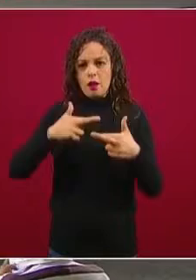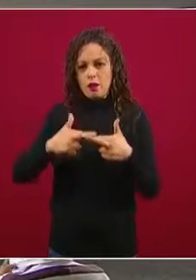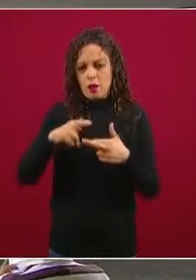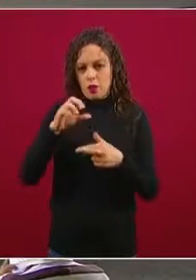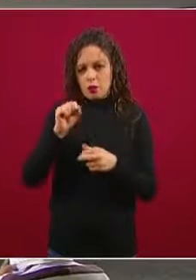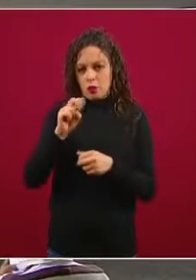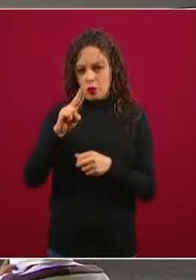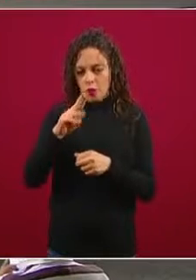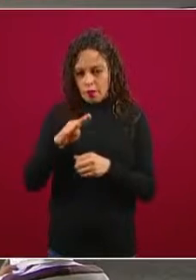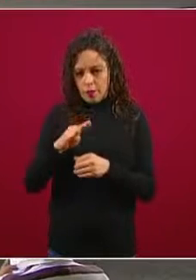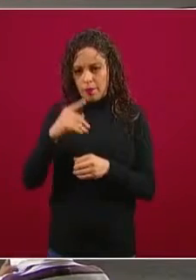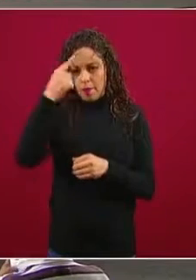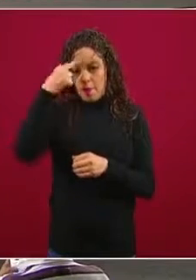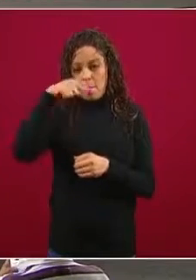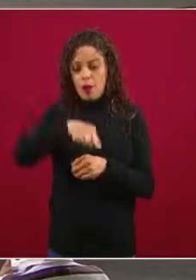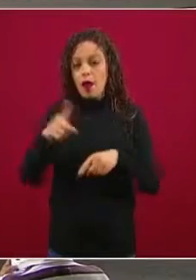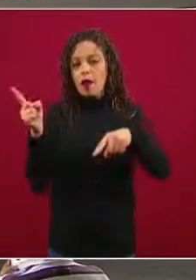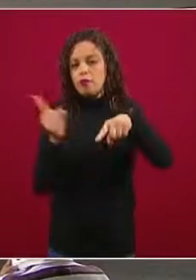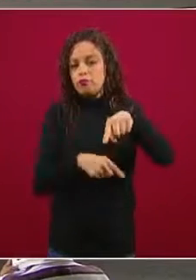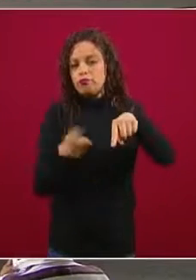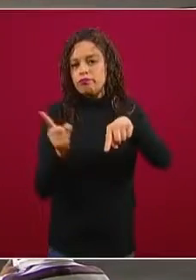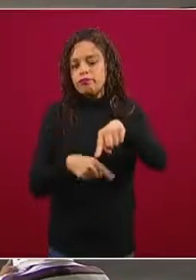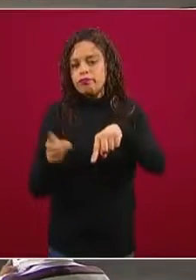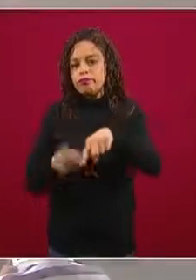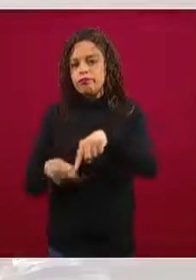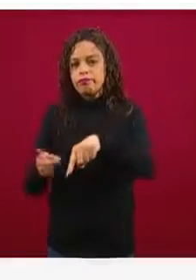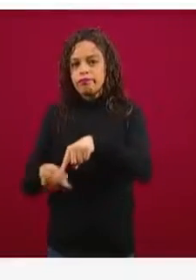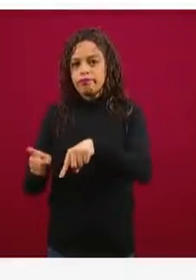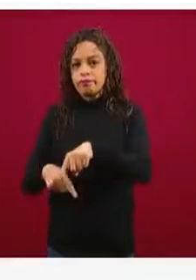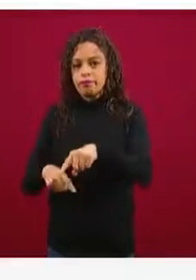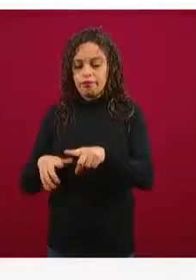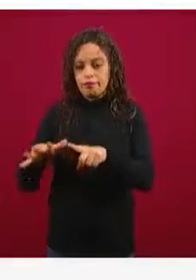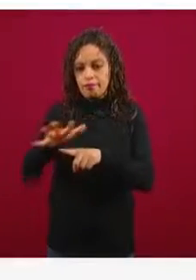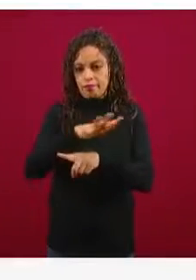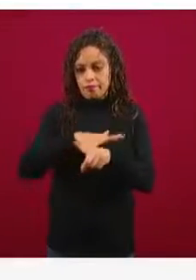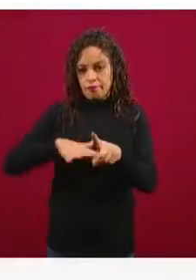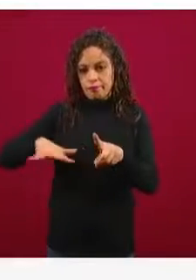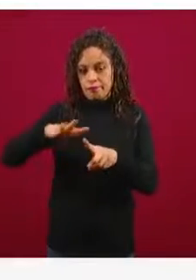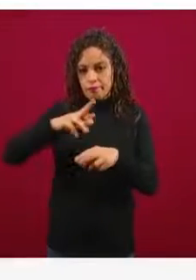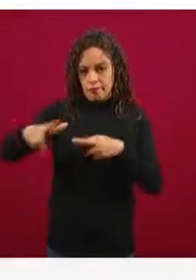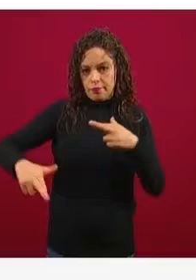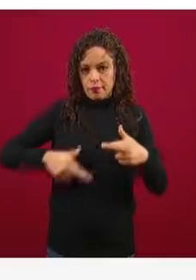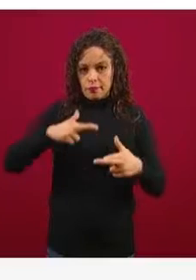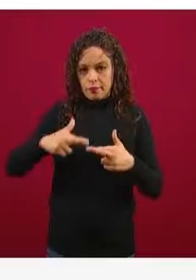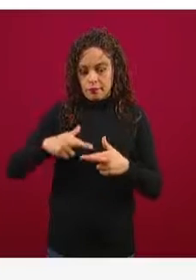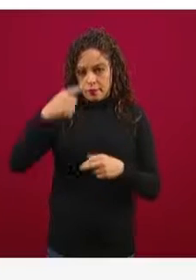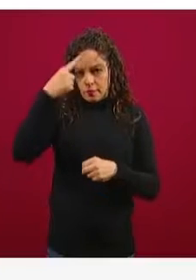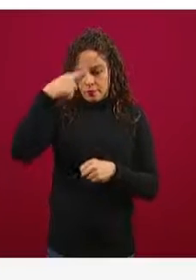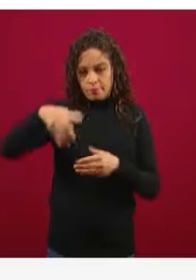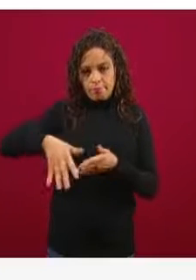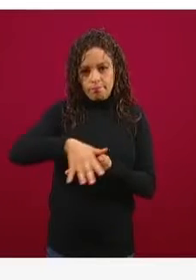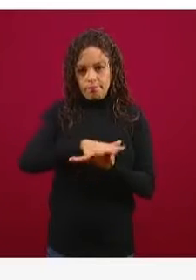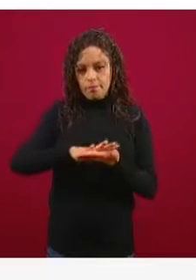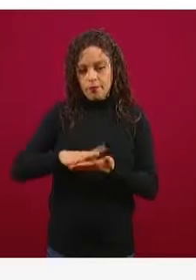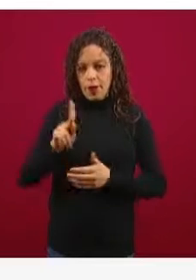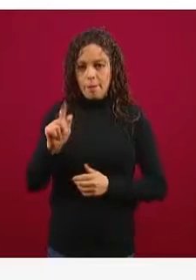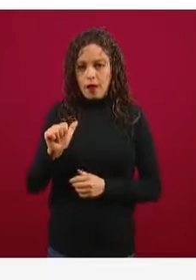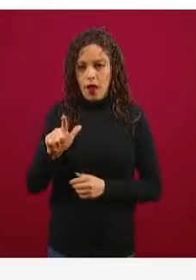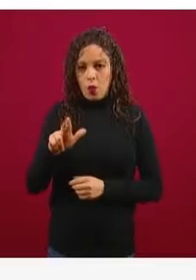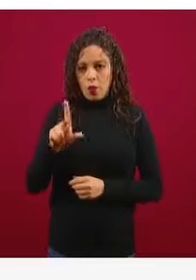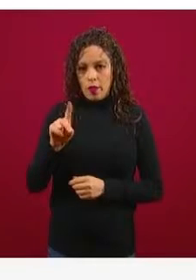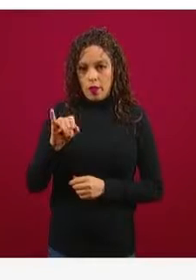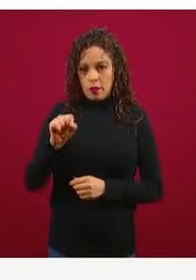una iniciativa de eliminación subregional del paludismo. Y el paludismo es una